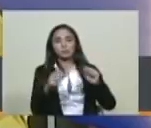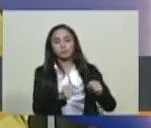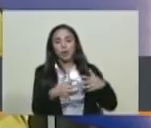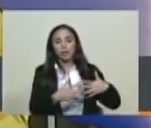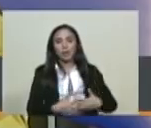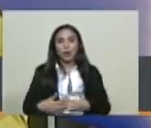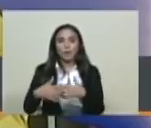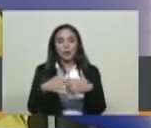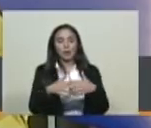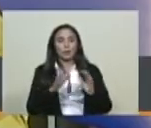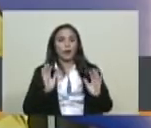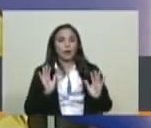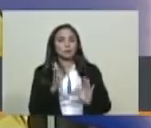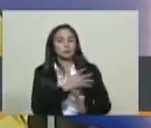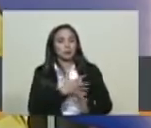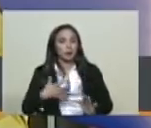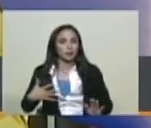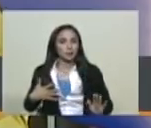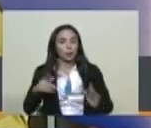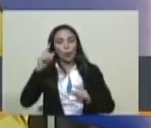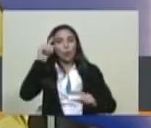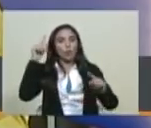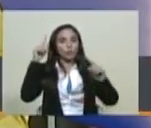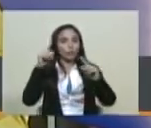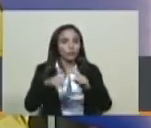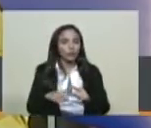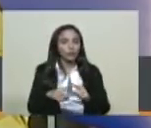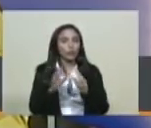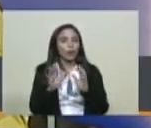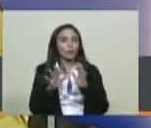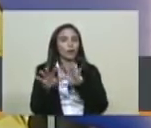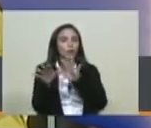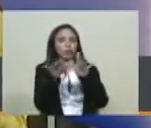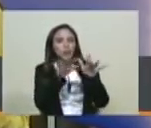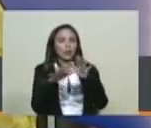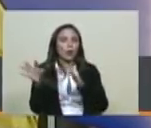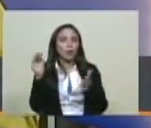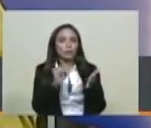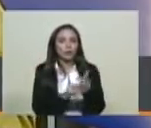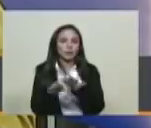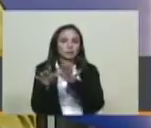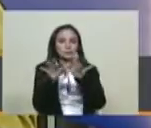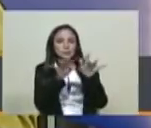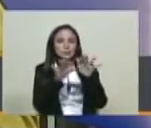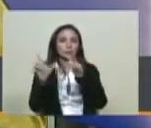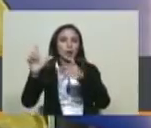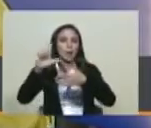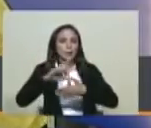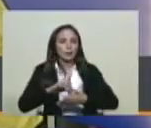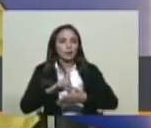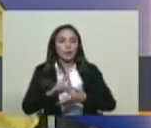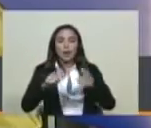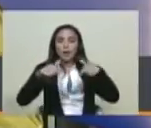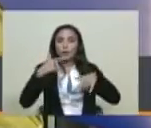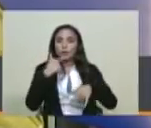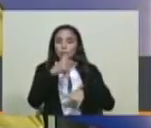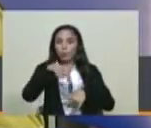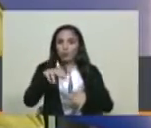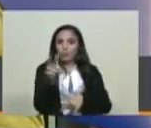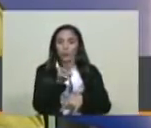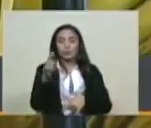tratando de poner sus garras para controlar y dominar otra vez América Latina. Lo decimos desde Venezuela y sabemos lo que